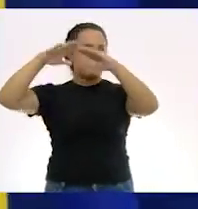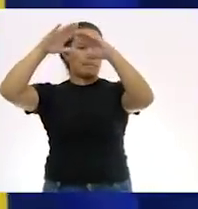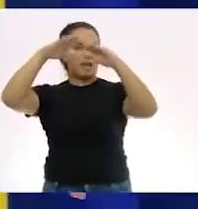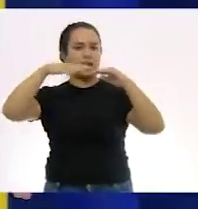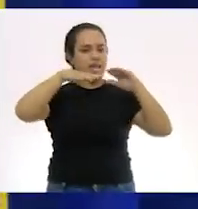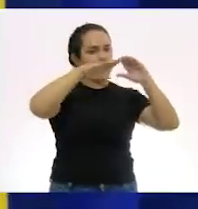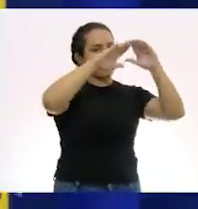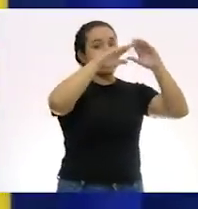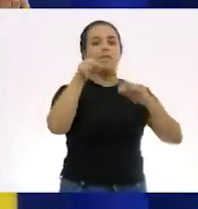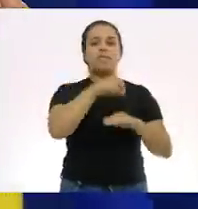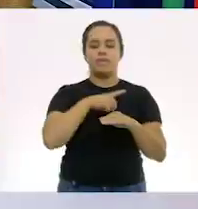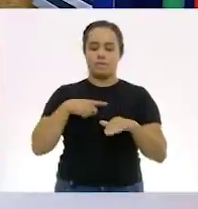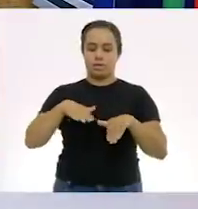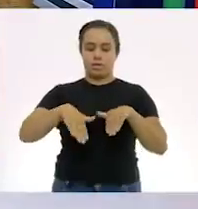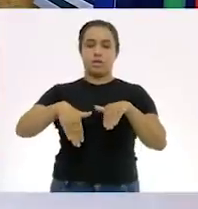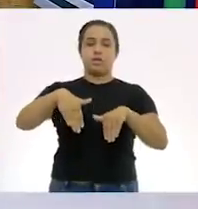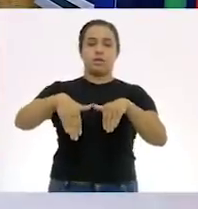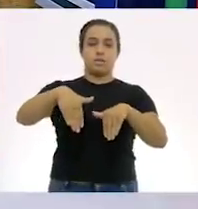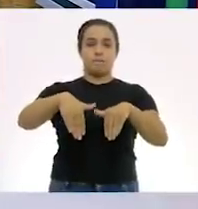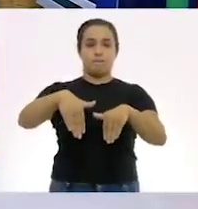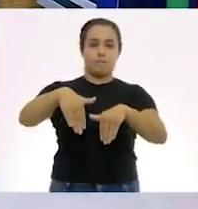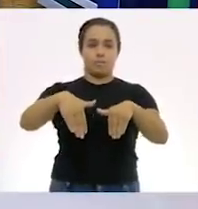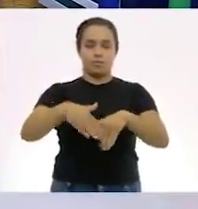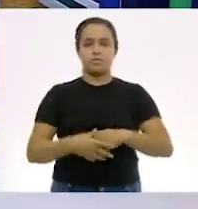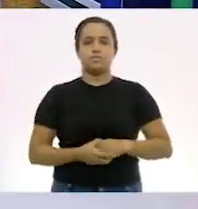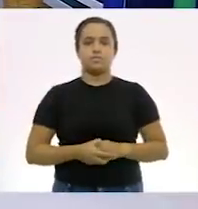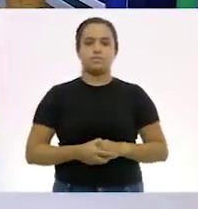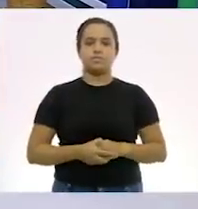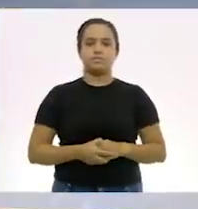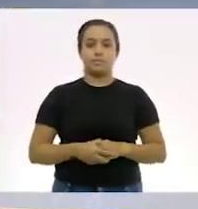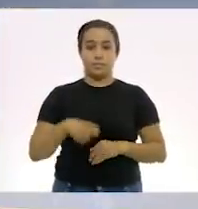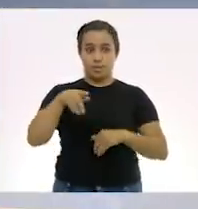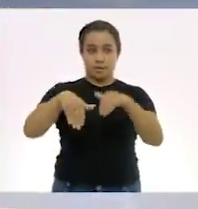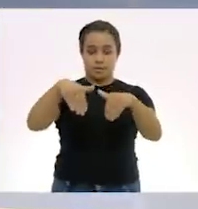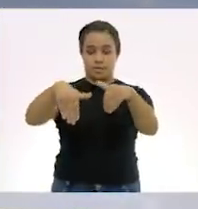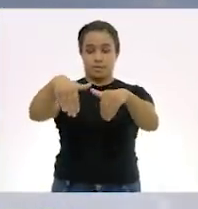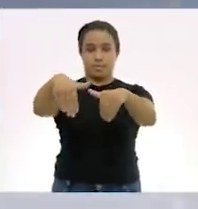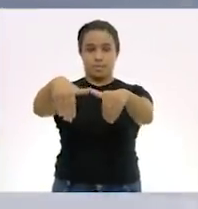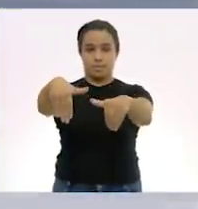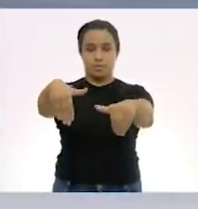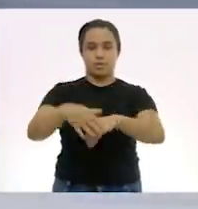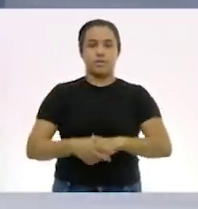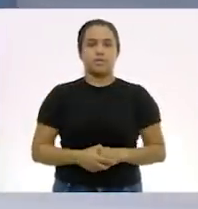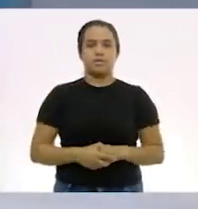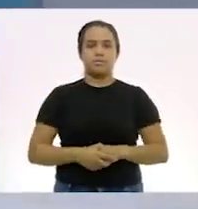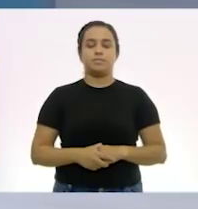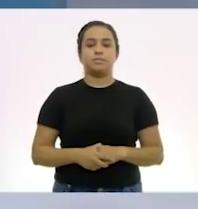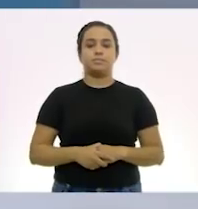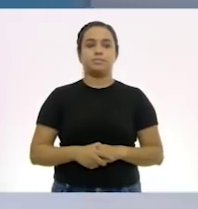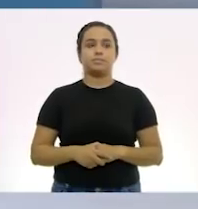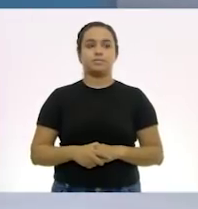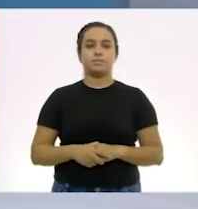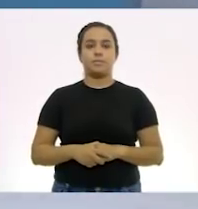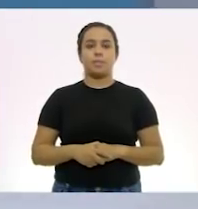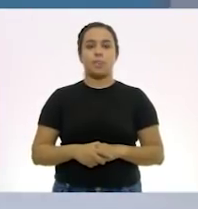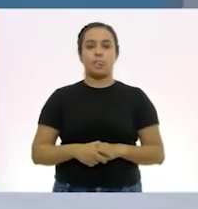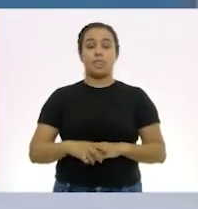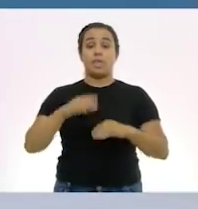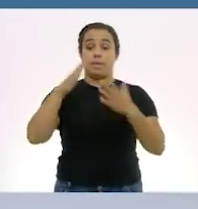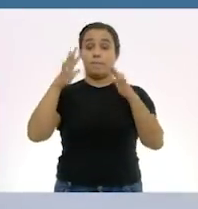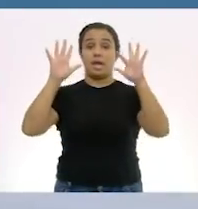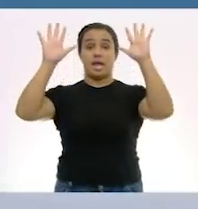¿Te gustó? Mucho, mucho. Muchas gracias por compartirlo. Y como todo, pues tenemos que experimentar con este tipo de desplazamientos. Y bueno, principalmente vamos a trabajar